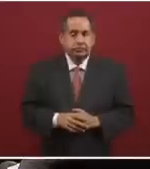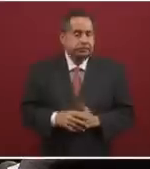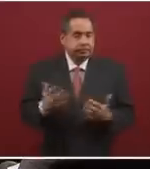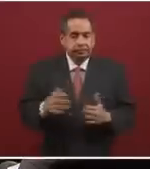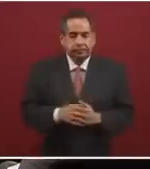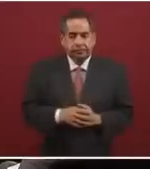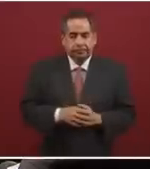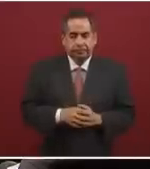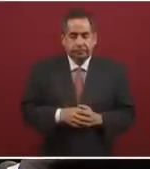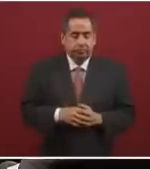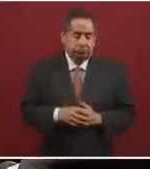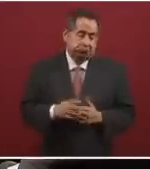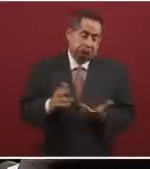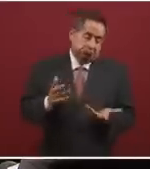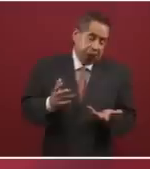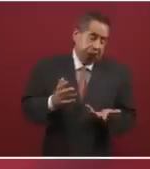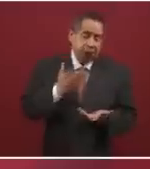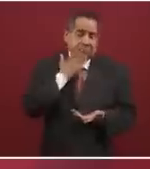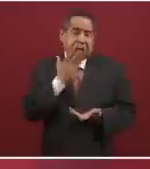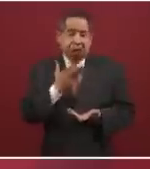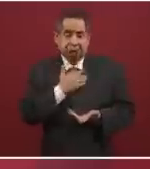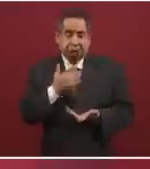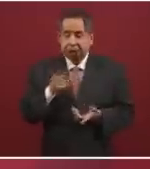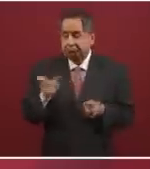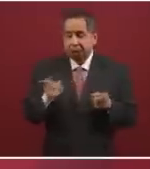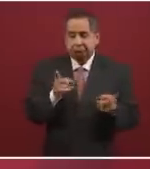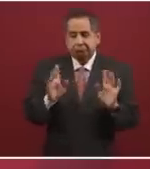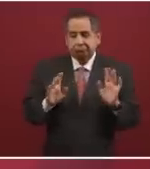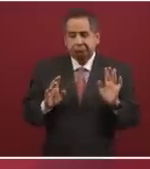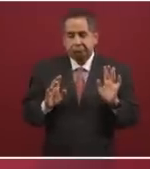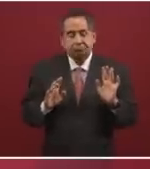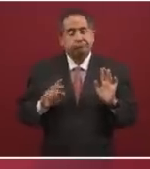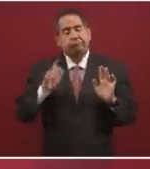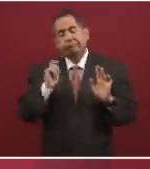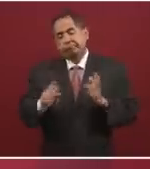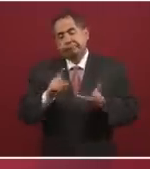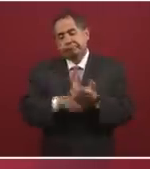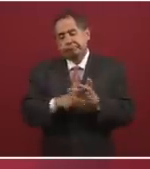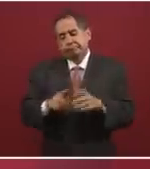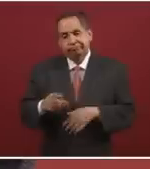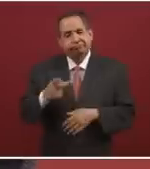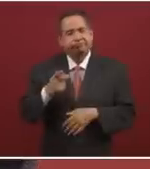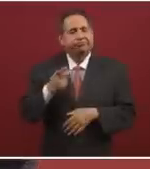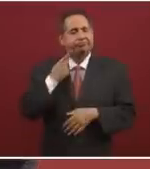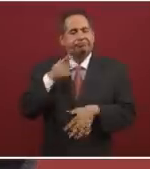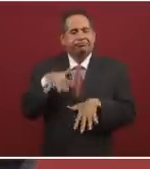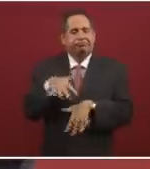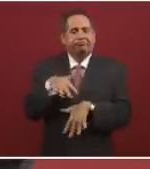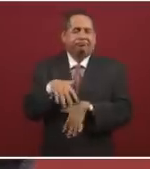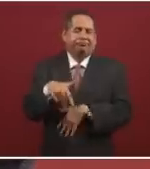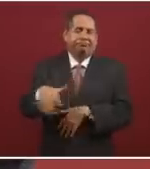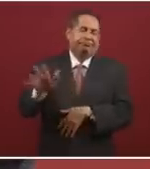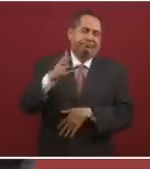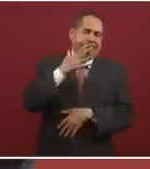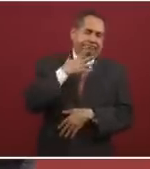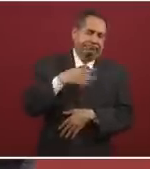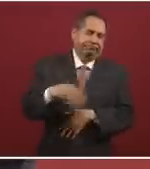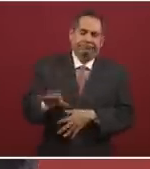Es legítimo, pero no deja de ser politiquería.